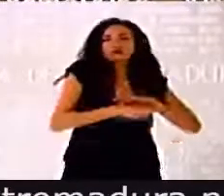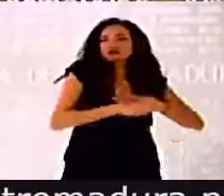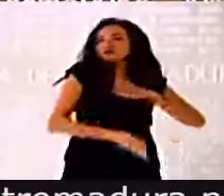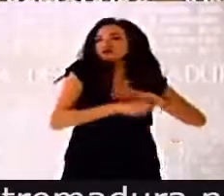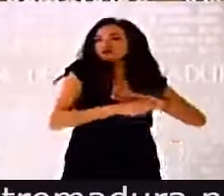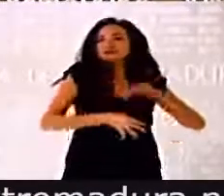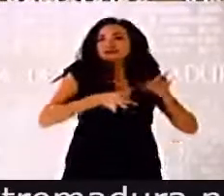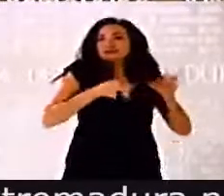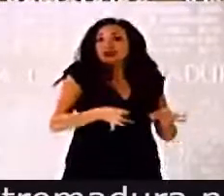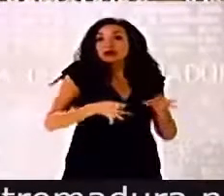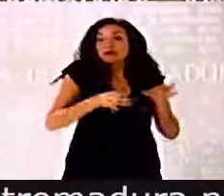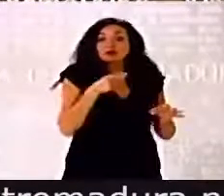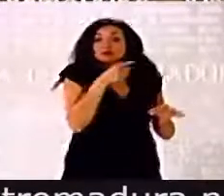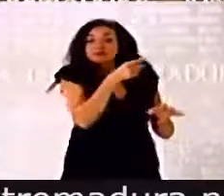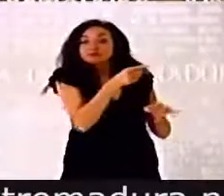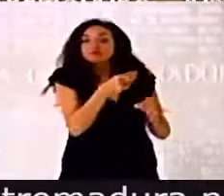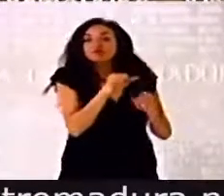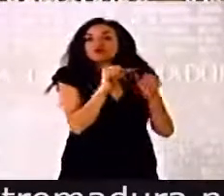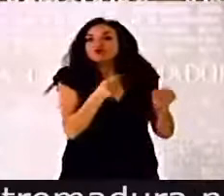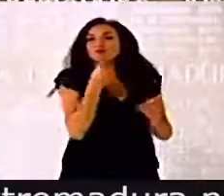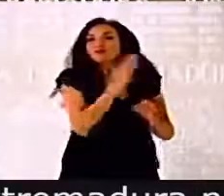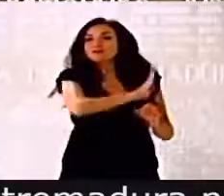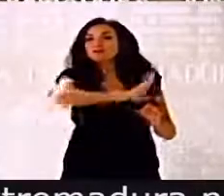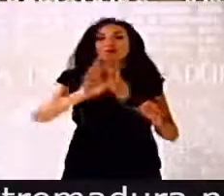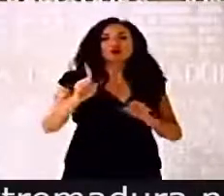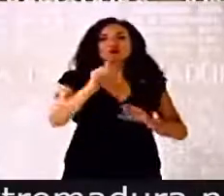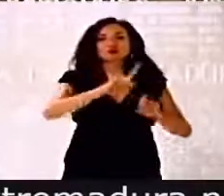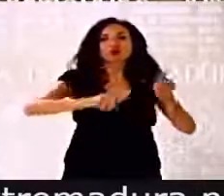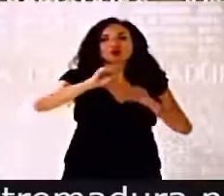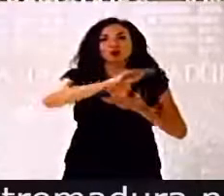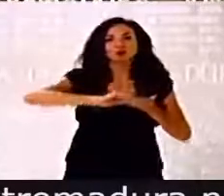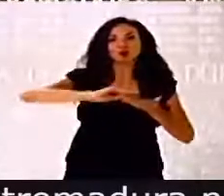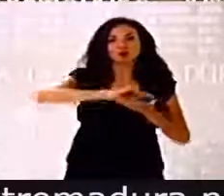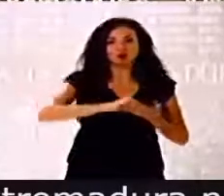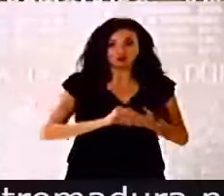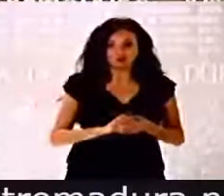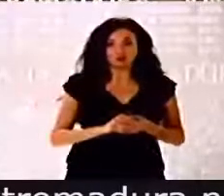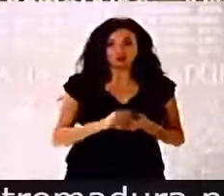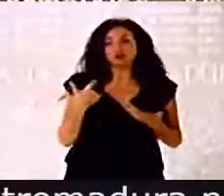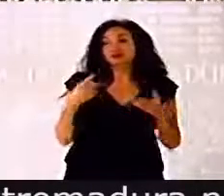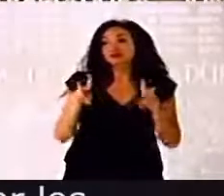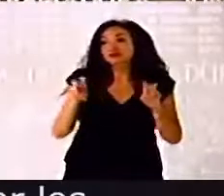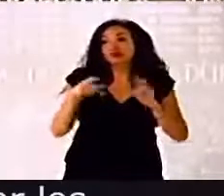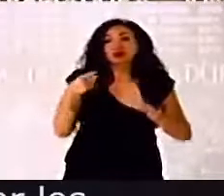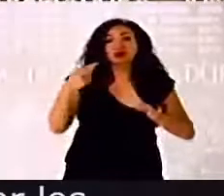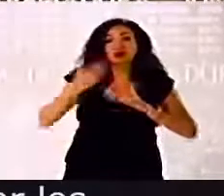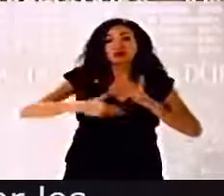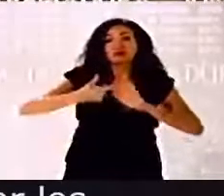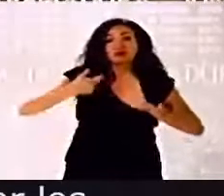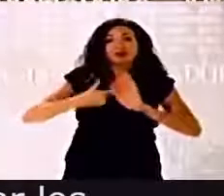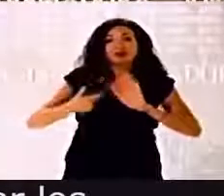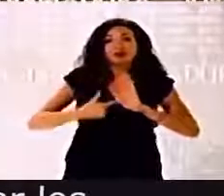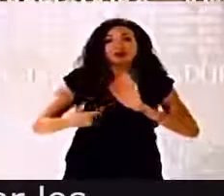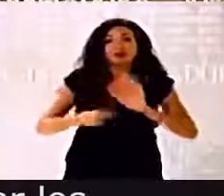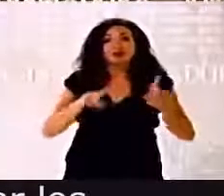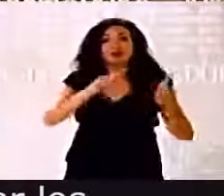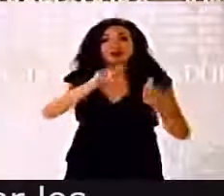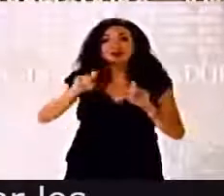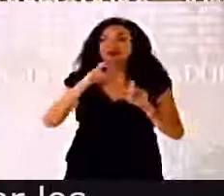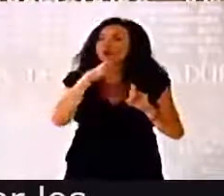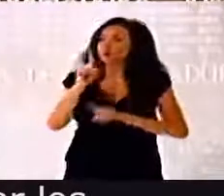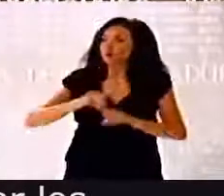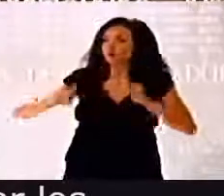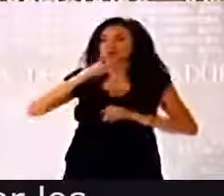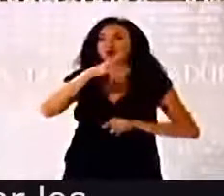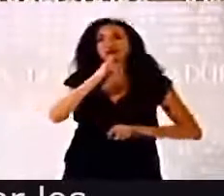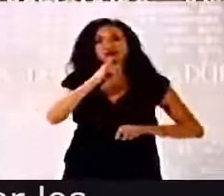mejor manera de arreglar los problemas. Y con la desescalada educativa tenemos un problema porque es muy difícil. Y nosotros